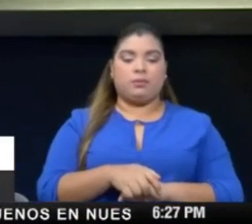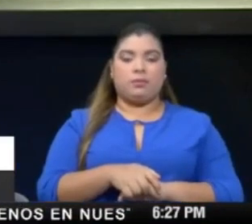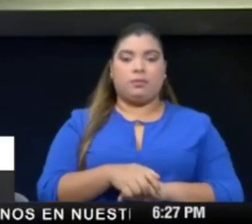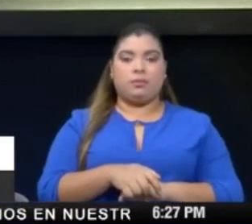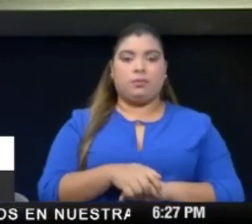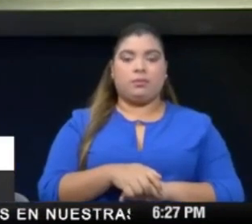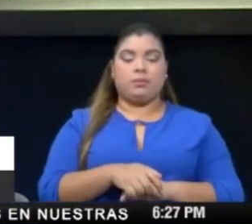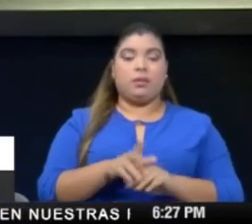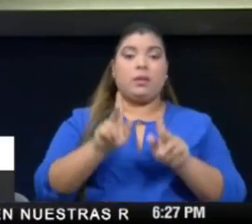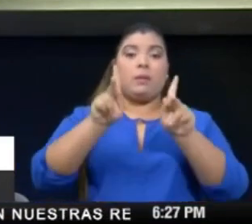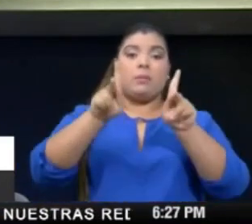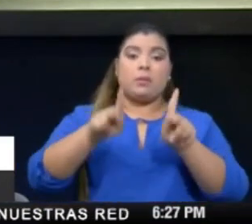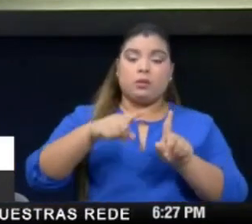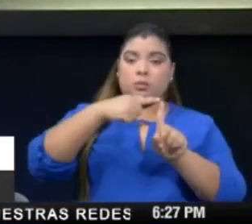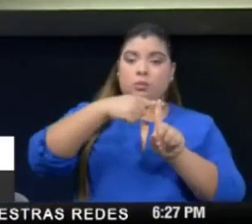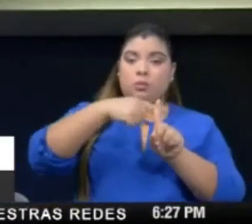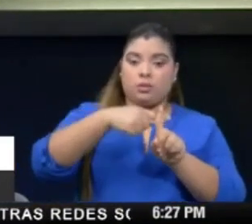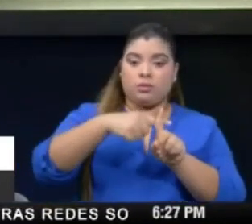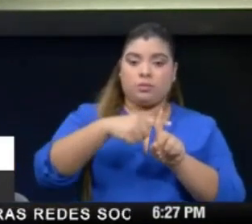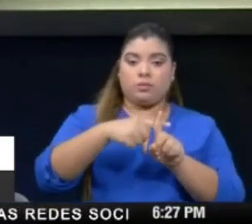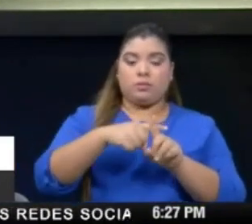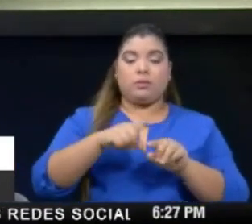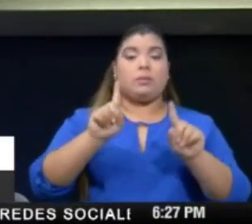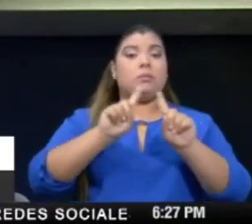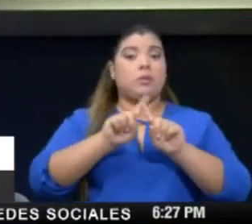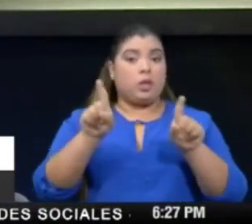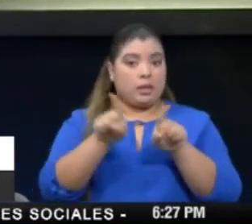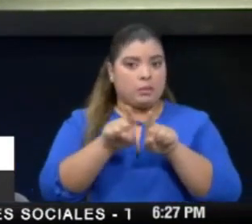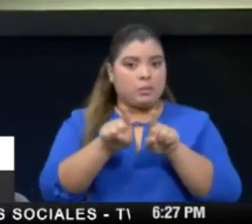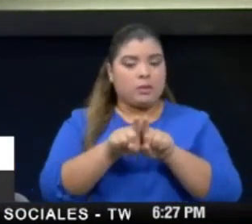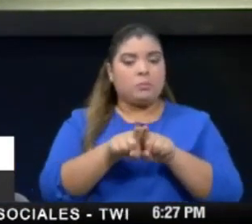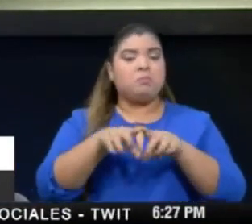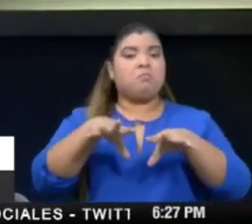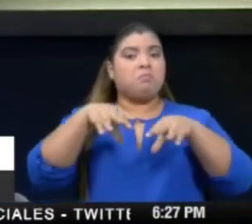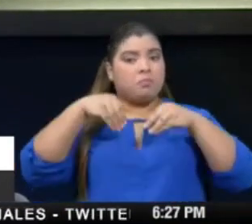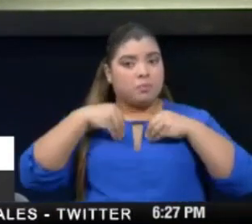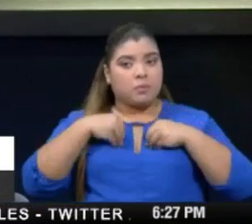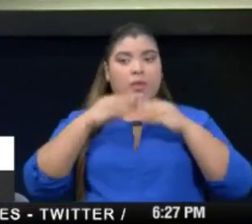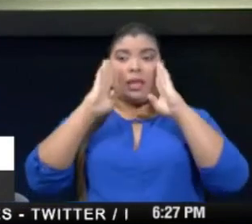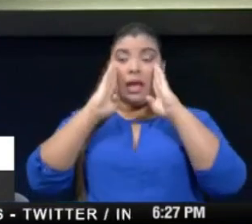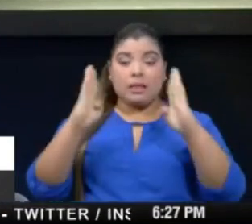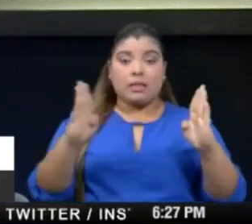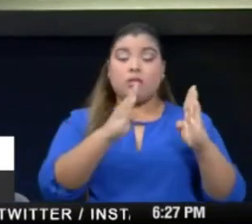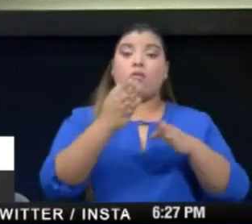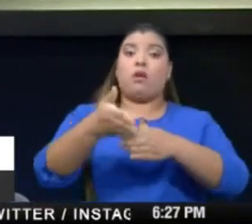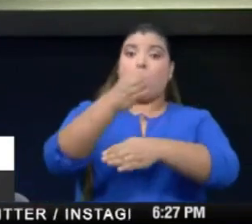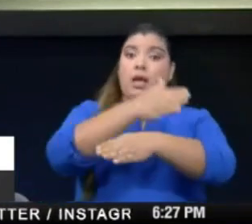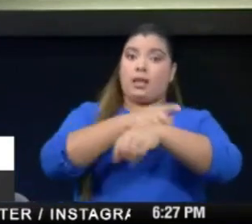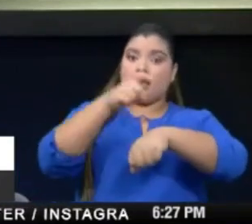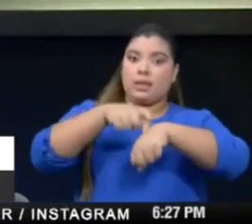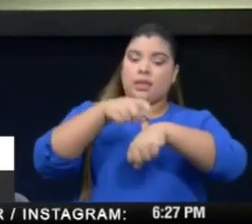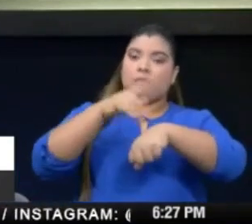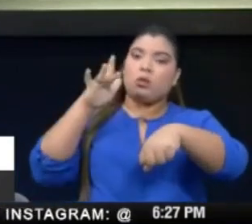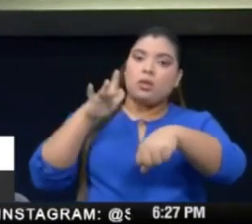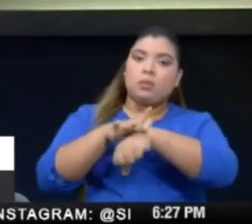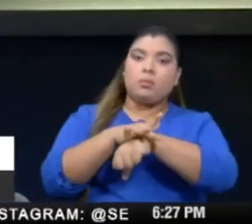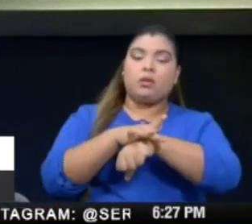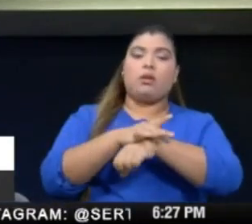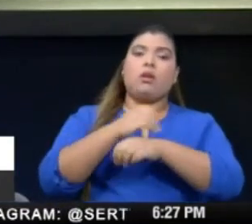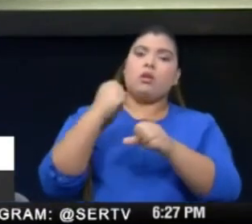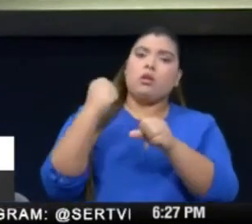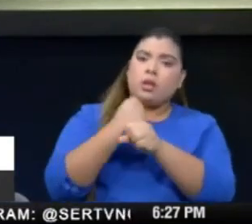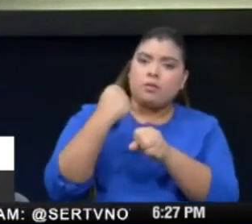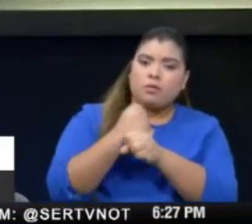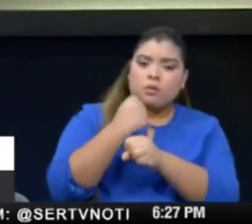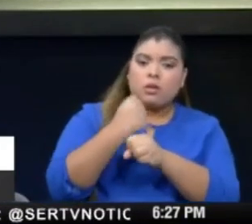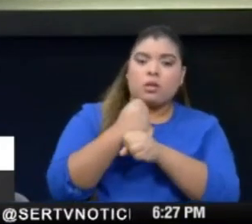casos positivos, lo que además permite la atención temprana y enfilar los esfuerzos